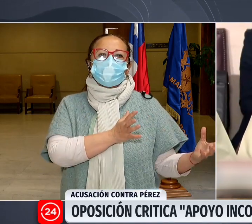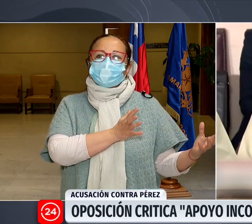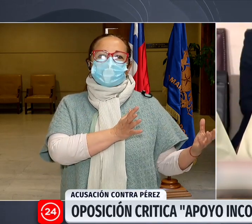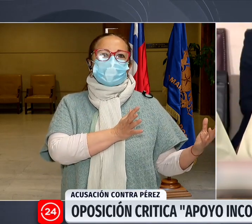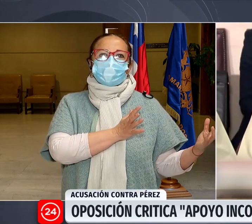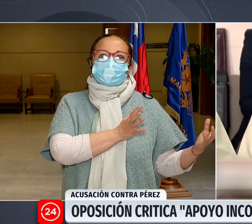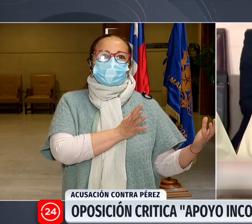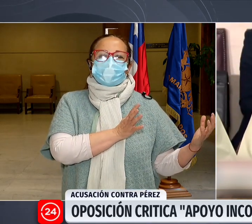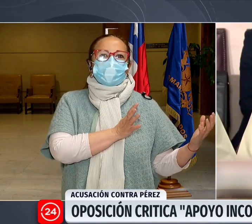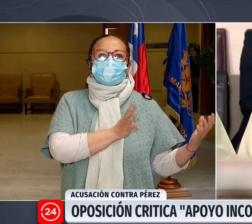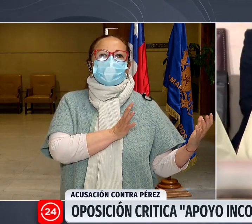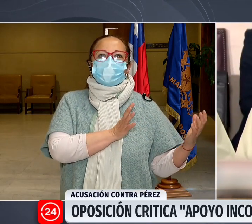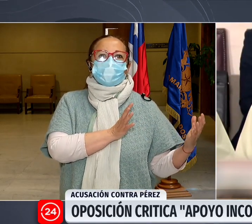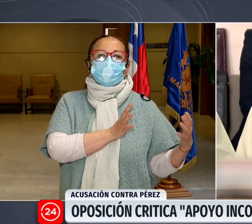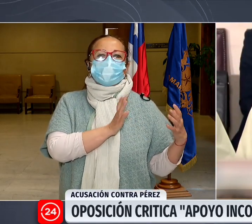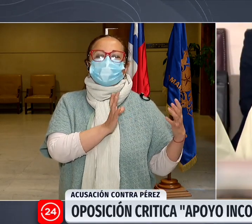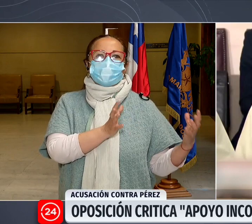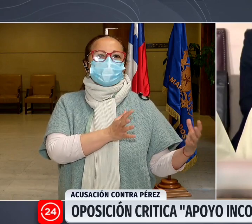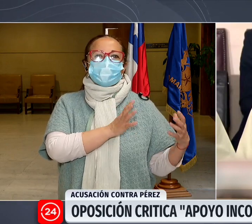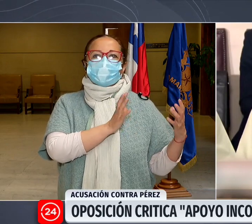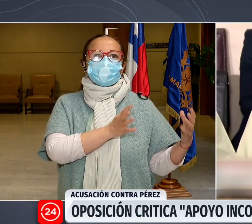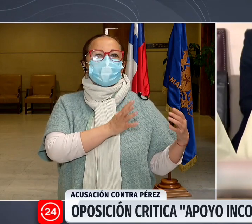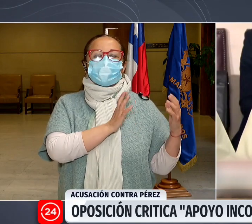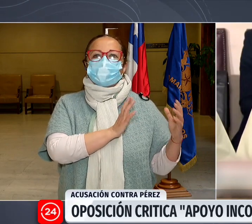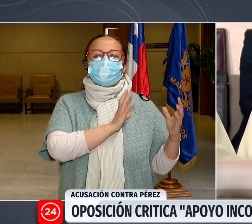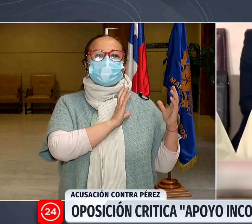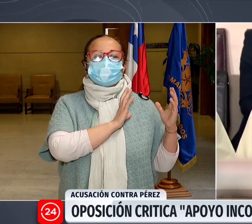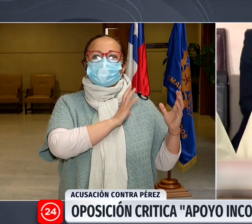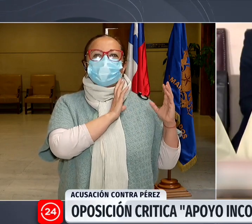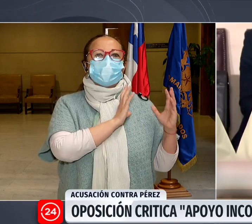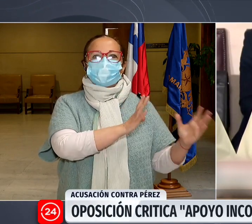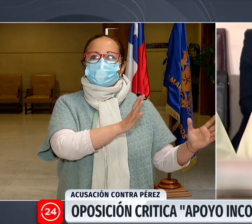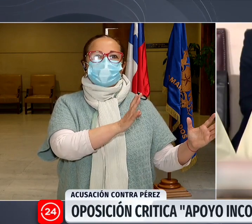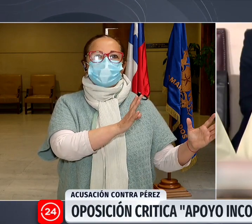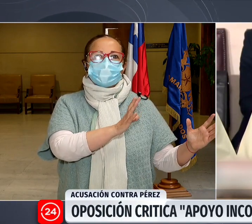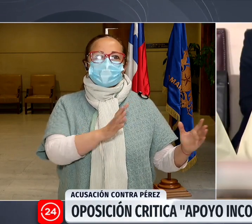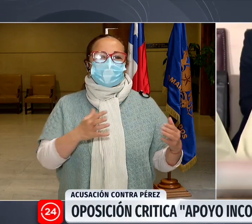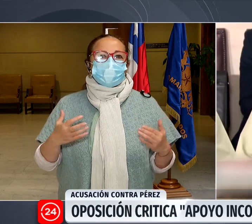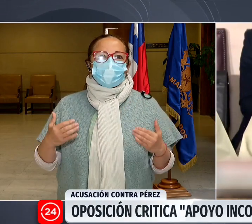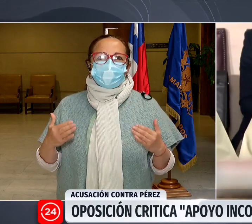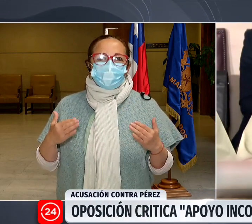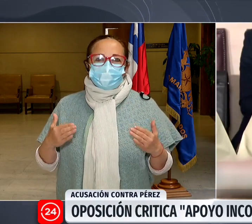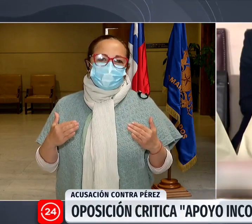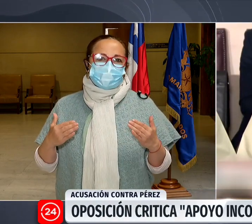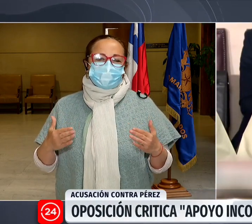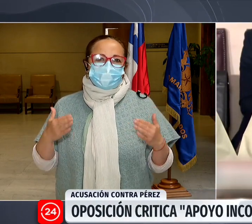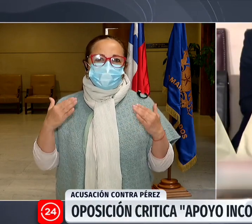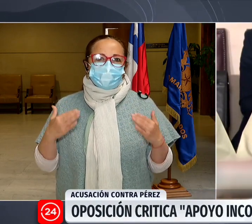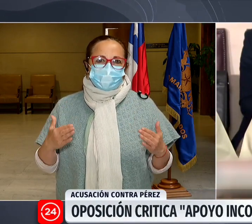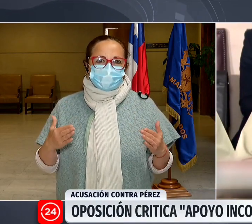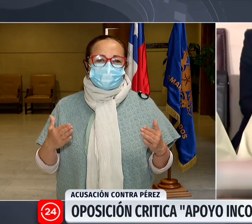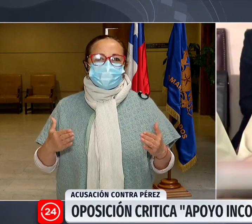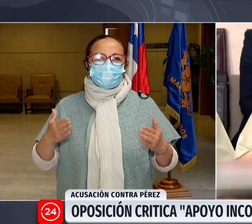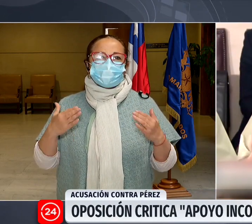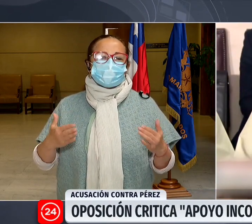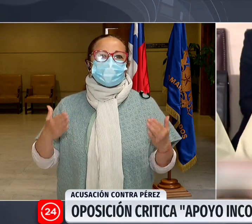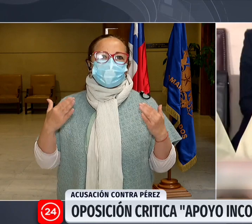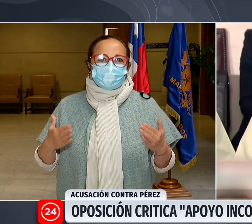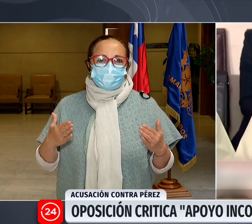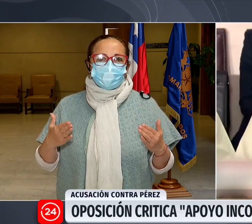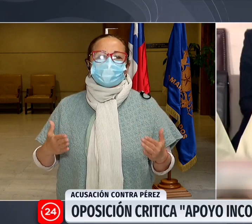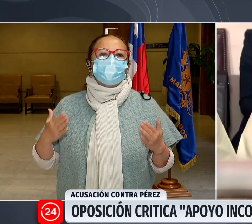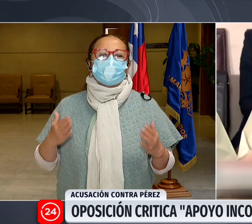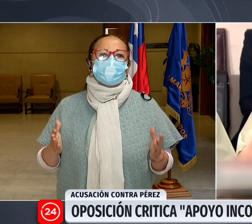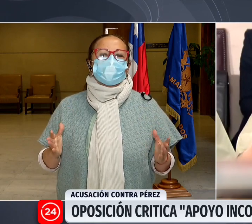estamos hablando de lo que tiene que ver con el proceso penal, sancionatorio, de ese tipo, ahí va la fiscalía. Uh-huh. Pero desde el punto de vista constitucional, desde el punto de